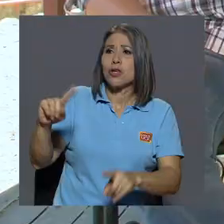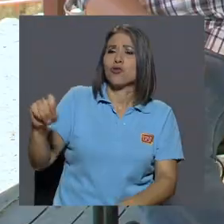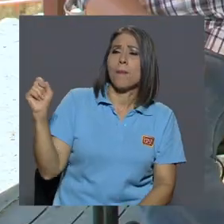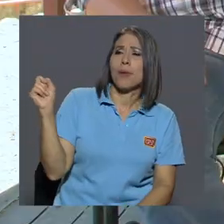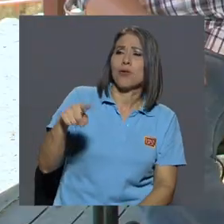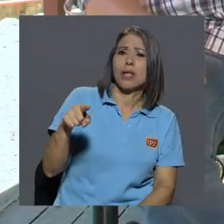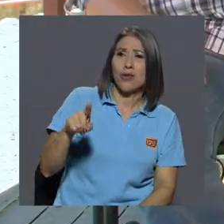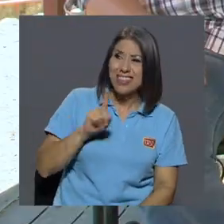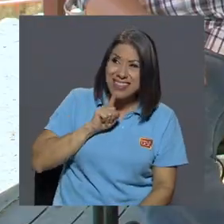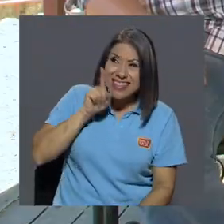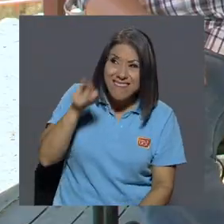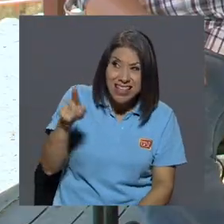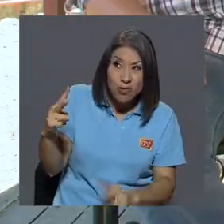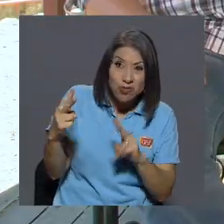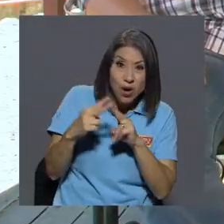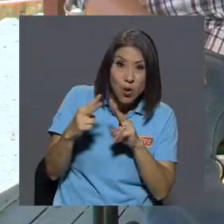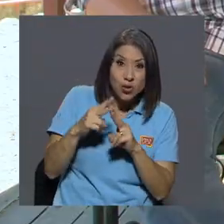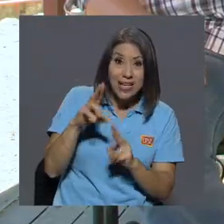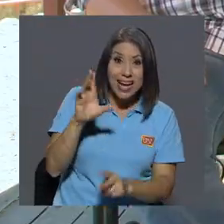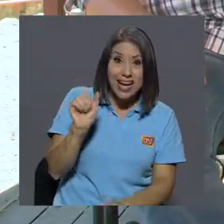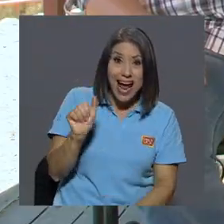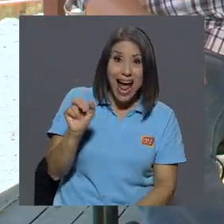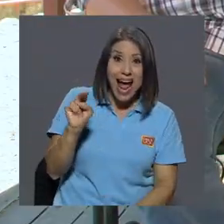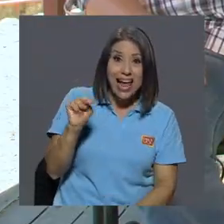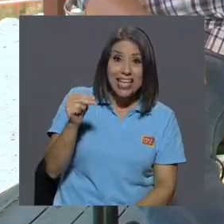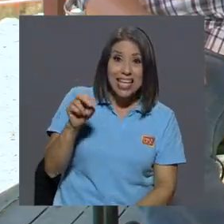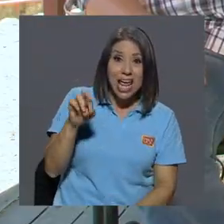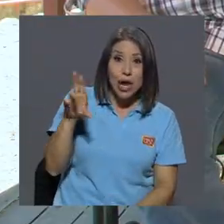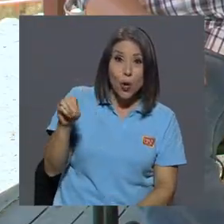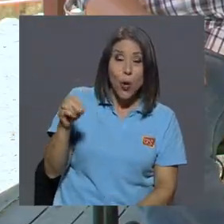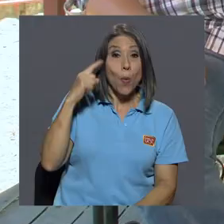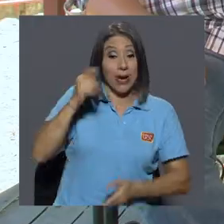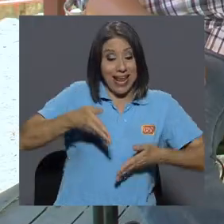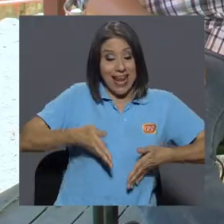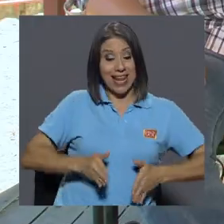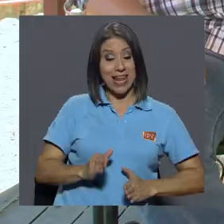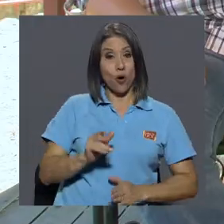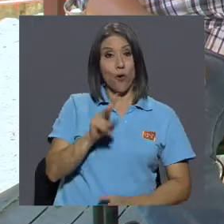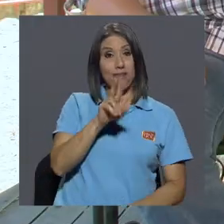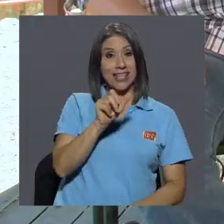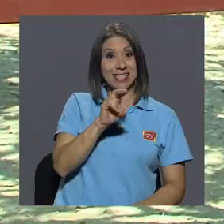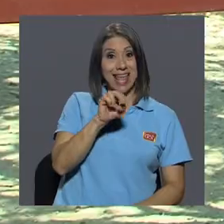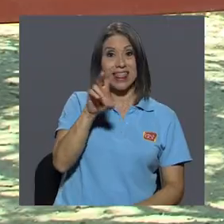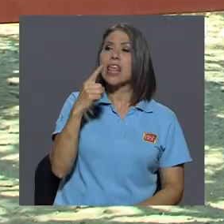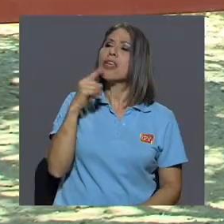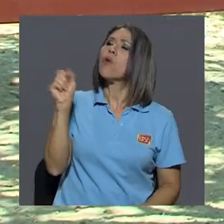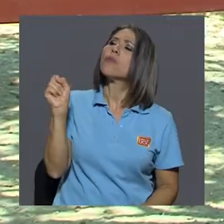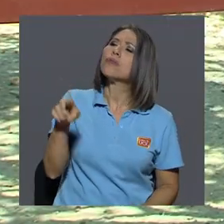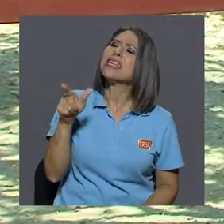Cañero? Porque Vicentillo, el hijo de Vicente, les preguntó, ¿quién les dio mi número?